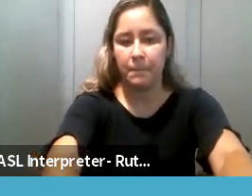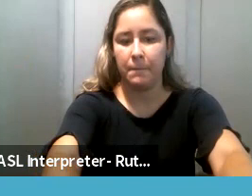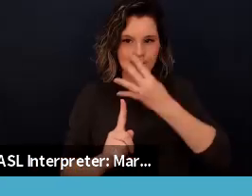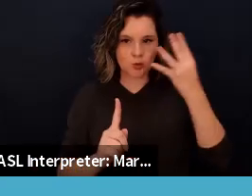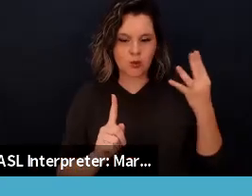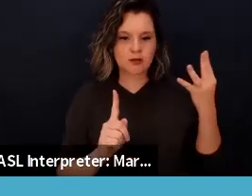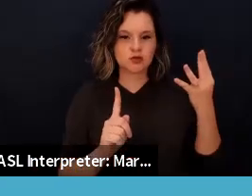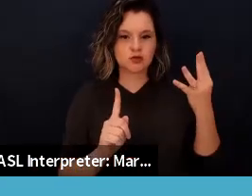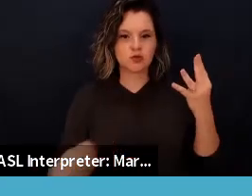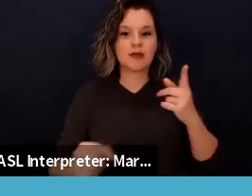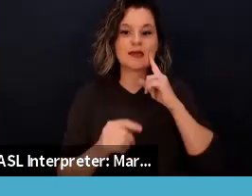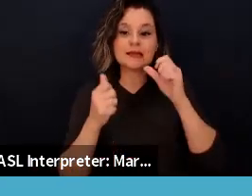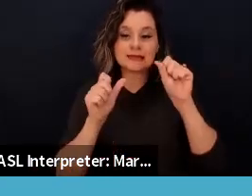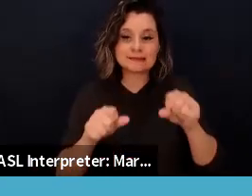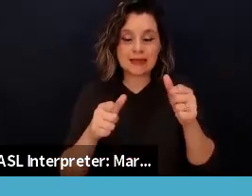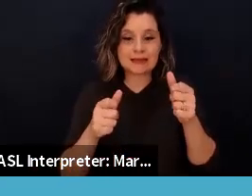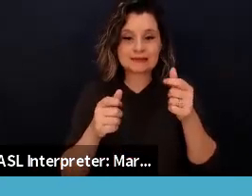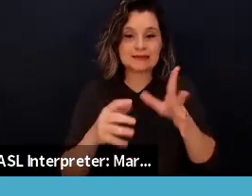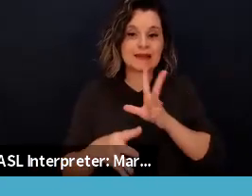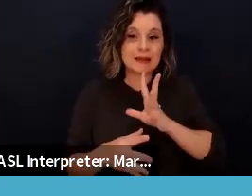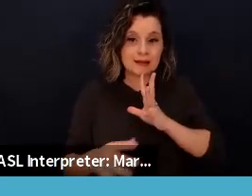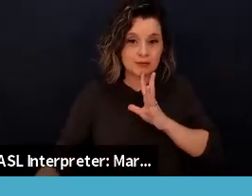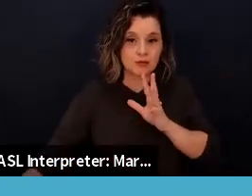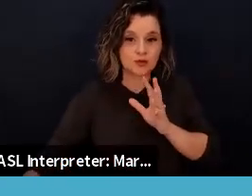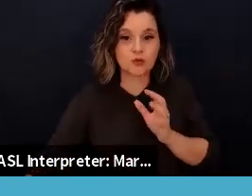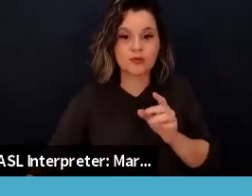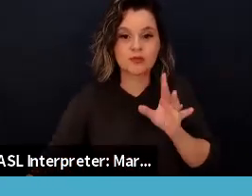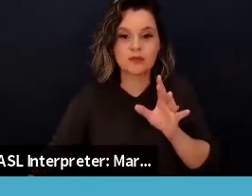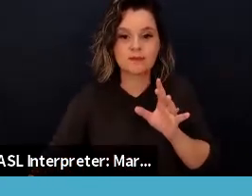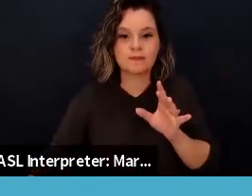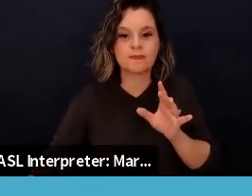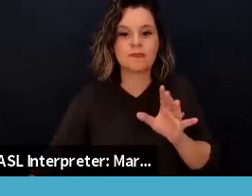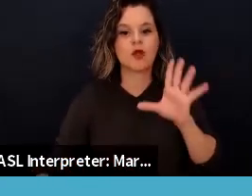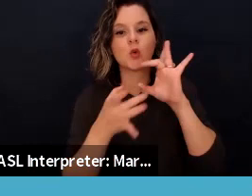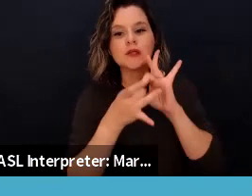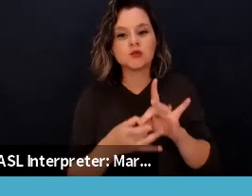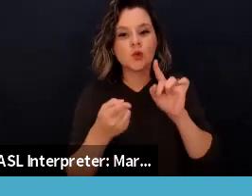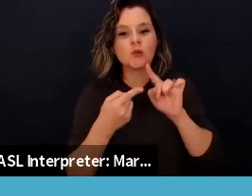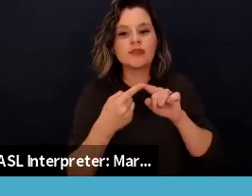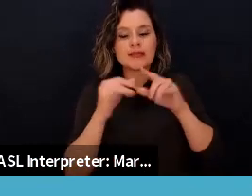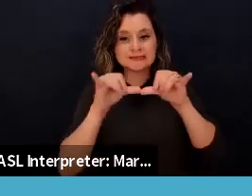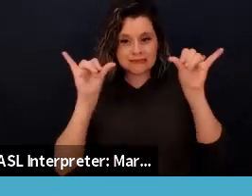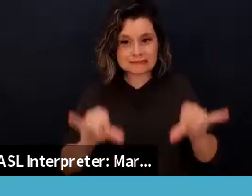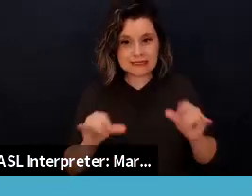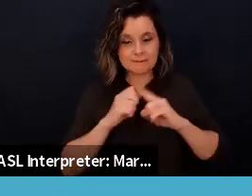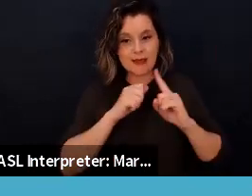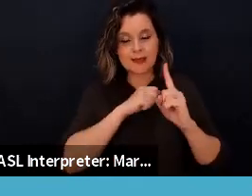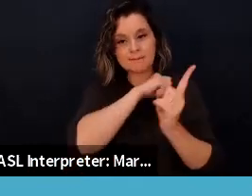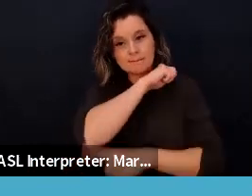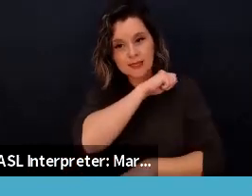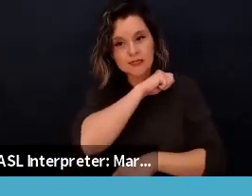que está tratando de hablar de esta conexión de el sistema penal y el sistema